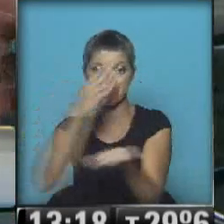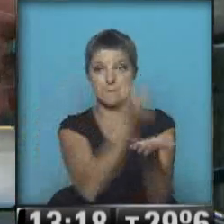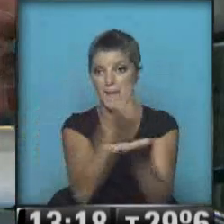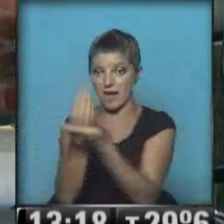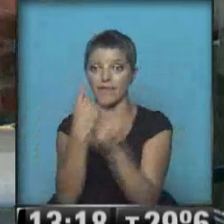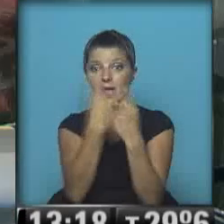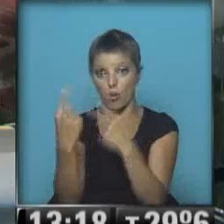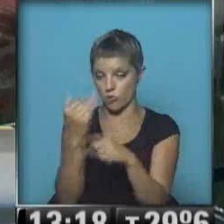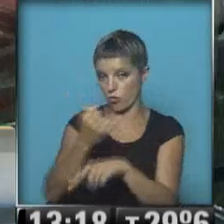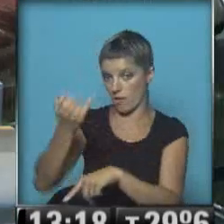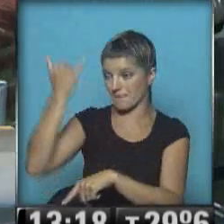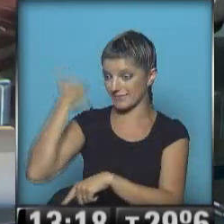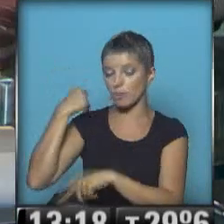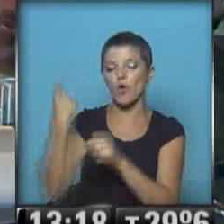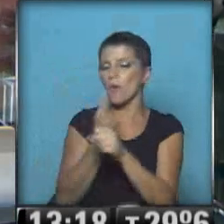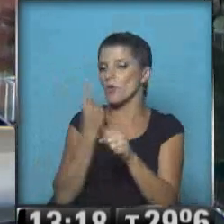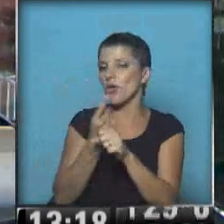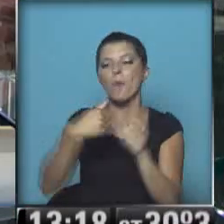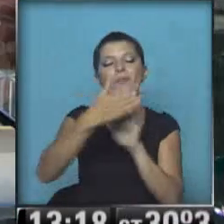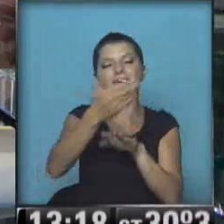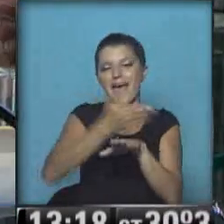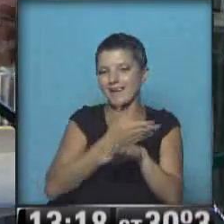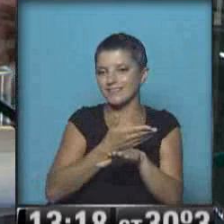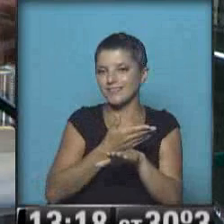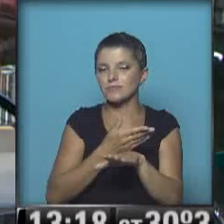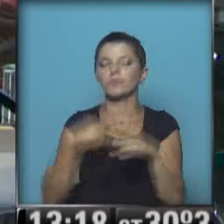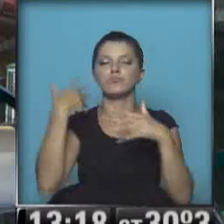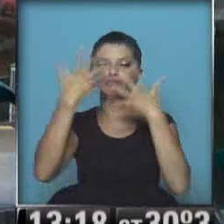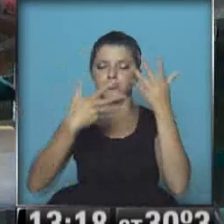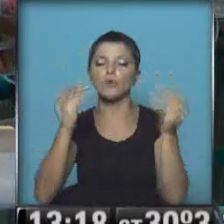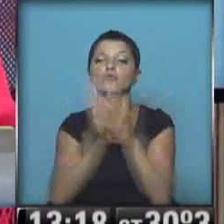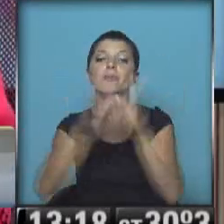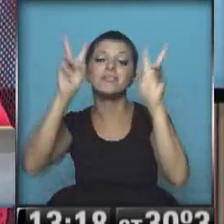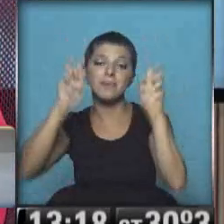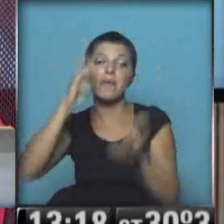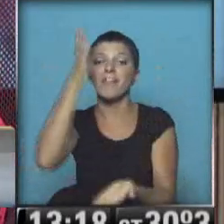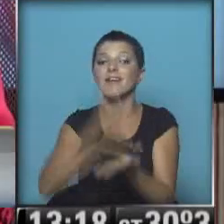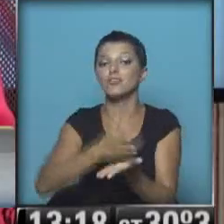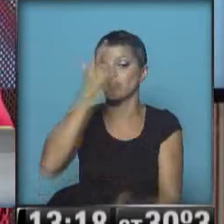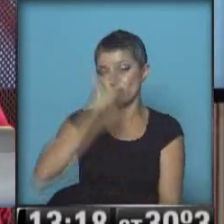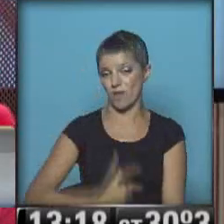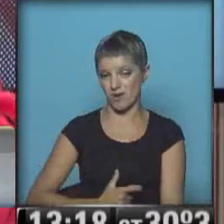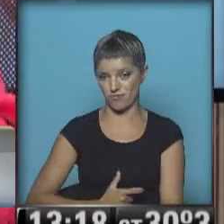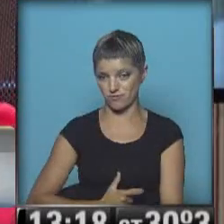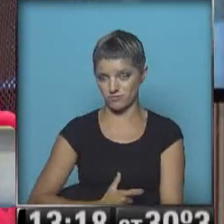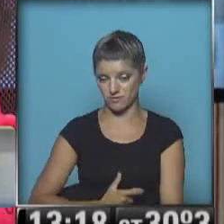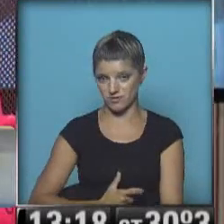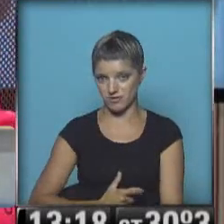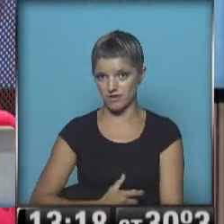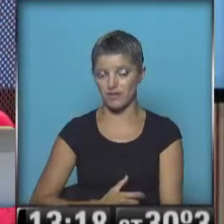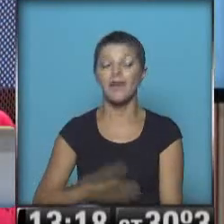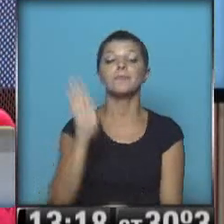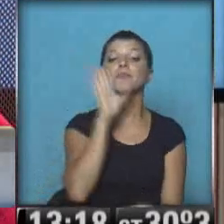a ese punto porque hubo muchas rispideces en torno a que al tema de Derechos Humanos porque evidentemente Estados